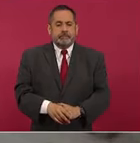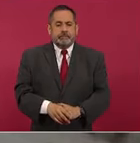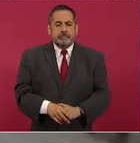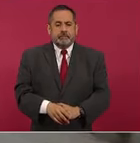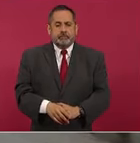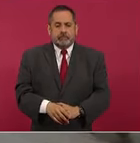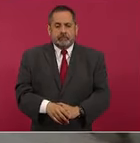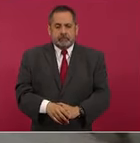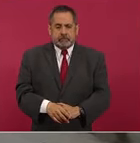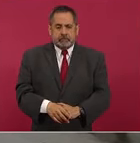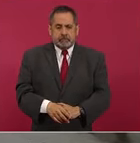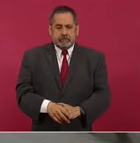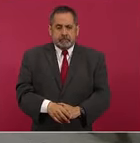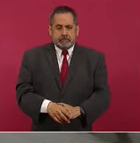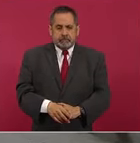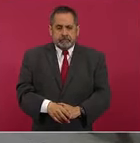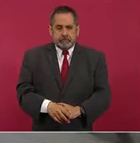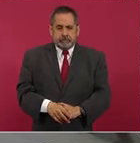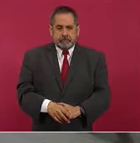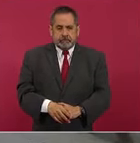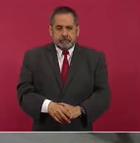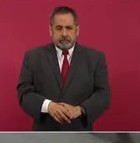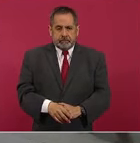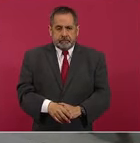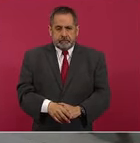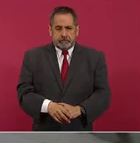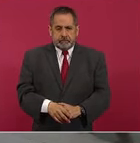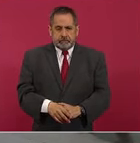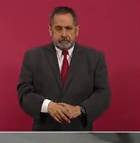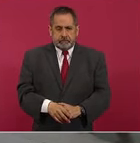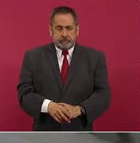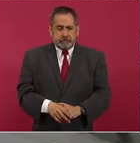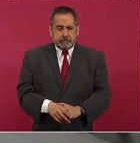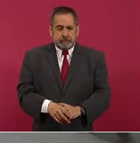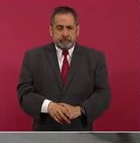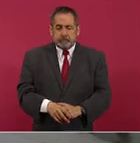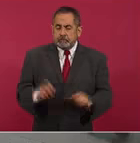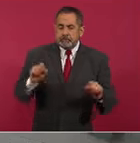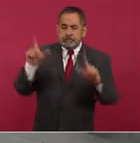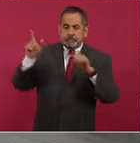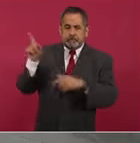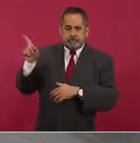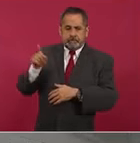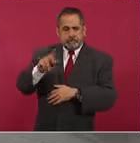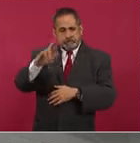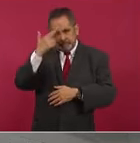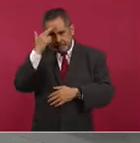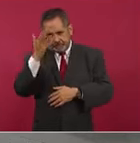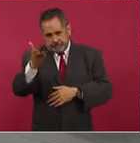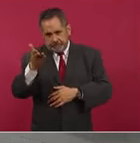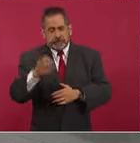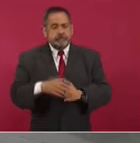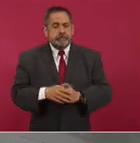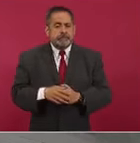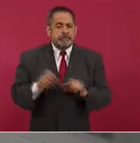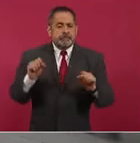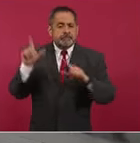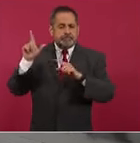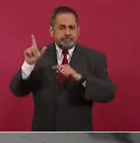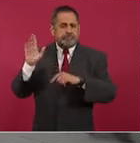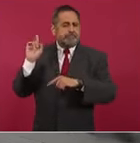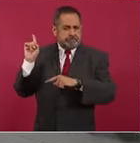presidente. Tenemos aquí en… ¿Sí? Exactamente, esta imagen. Recordarán que esta imagen la hemos